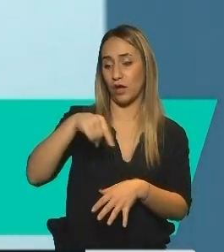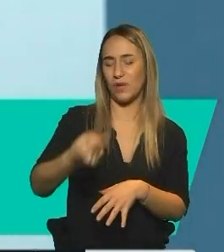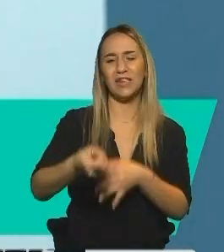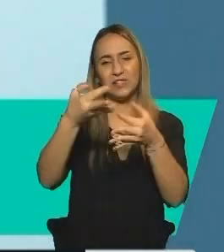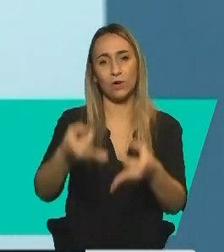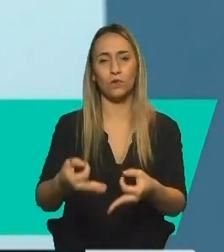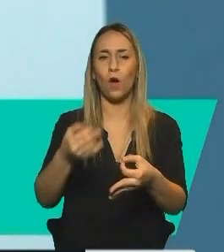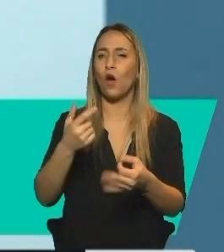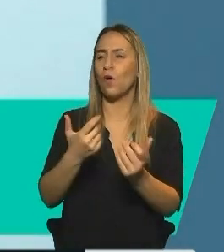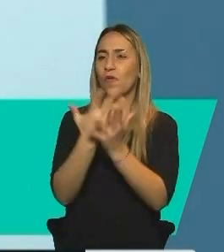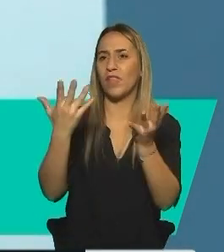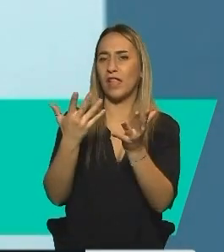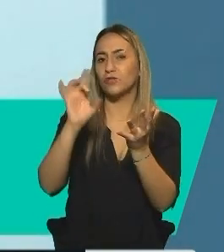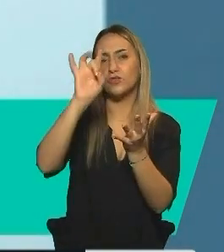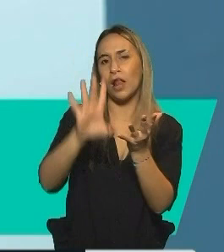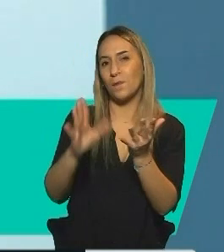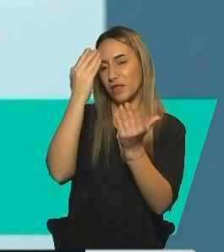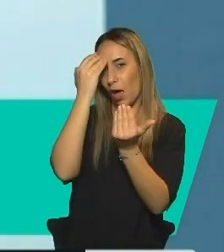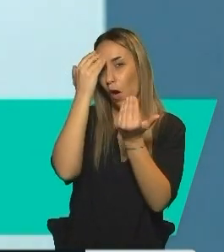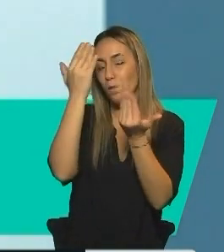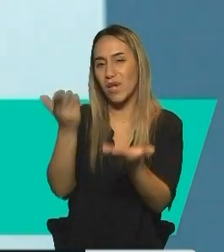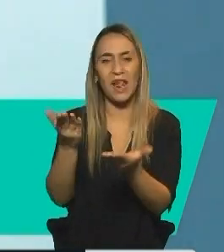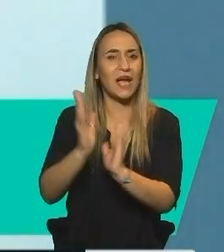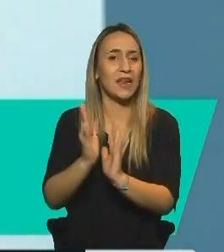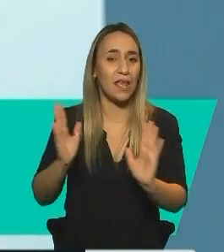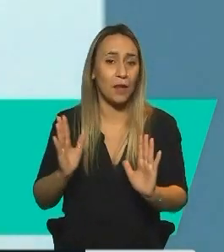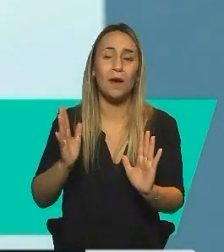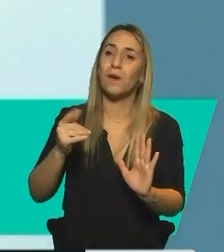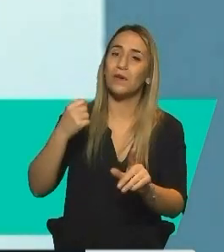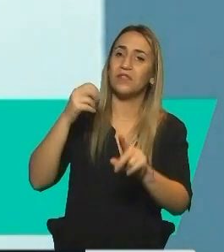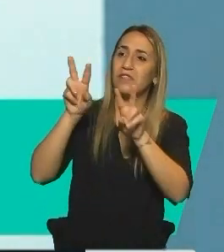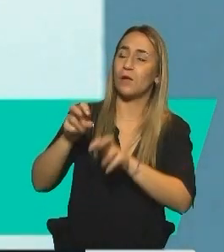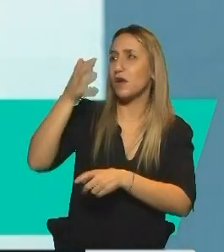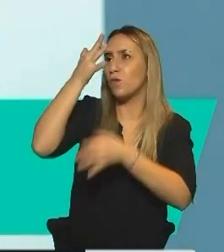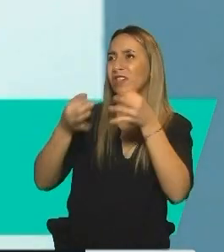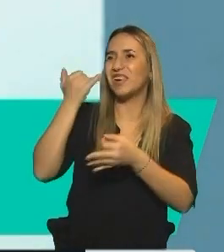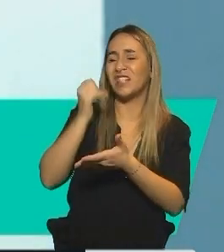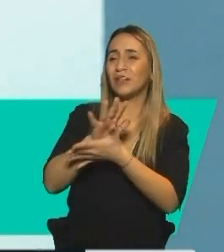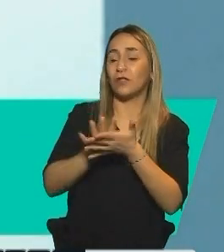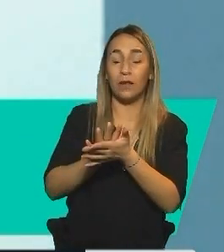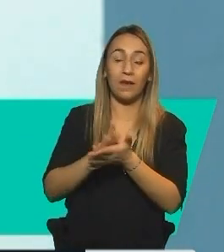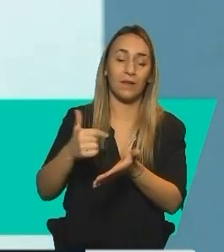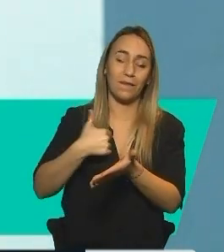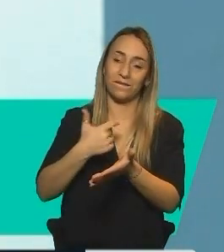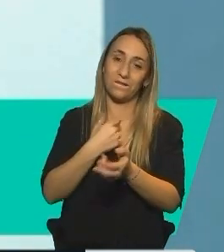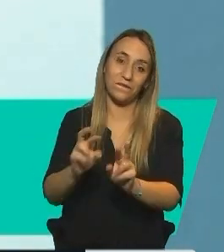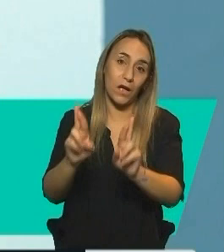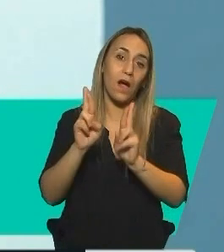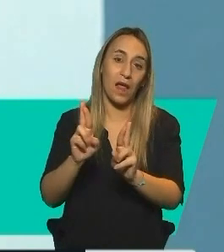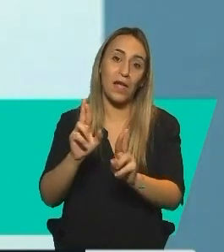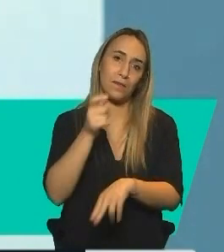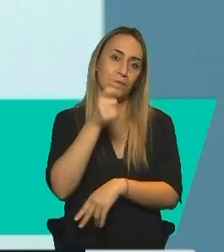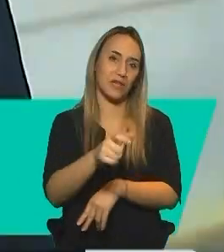día sencillamente de homenaje y donde el aspecto de la justicia ya esté resuelto. Ese es mi deseo y mi mensaje a la sociedad